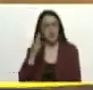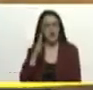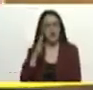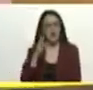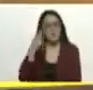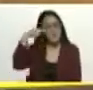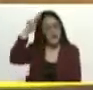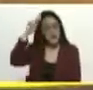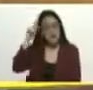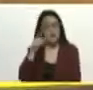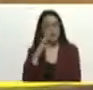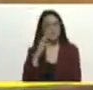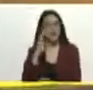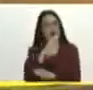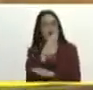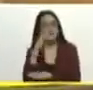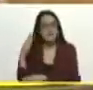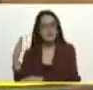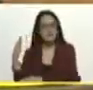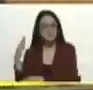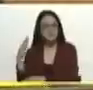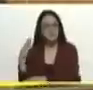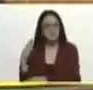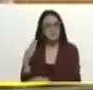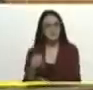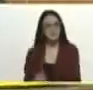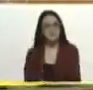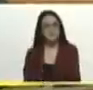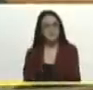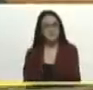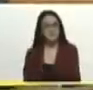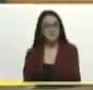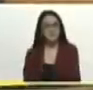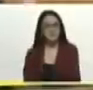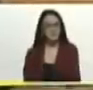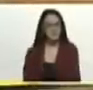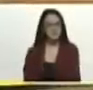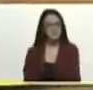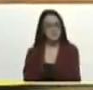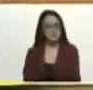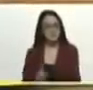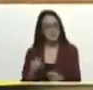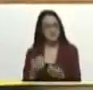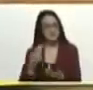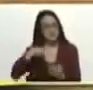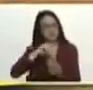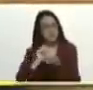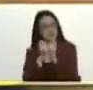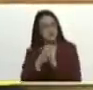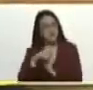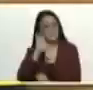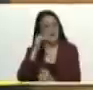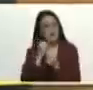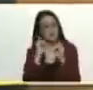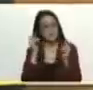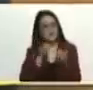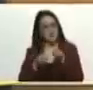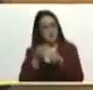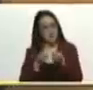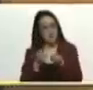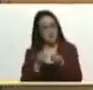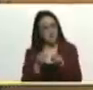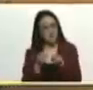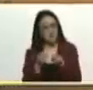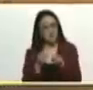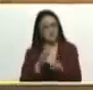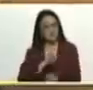que la fortuna para que nos convirtiésemos en país, en un país independiente económicamente, vendría